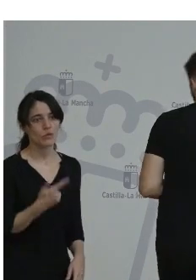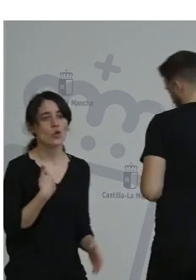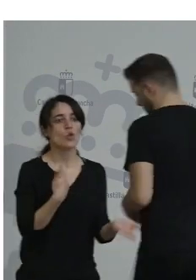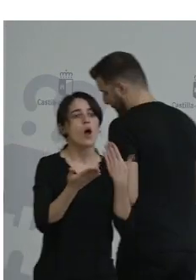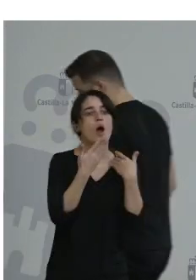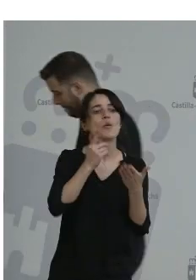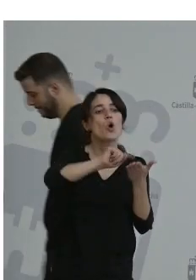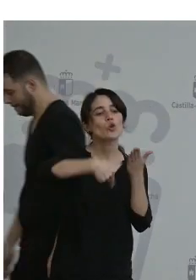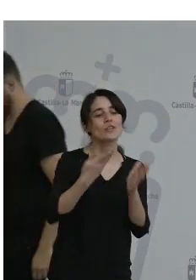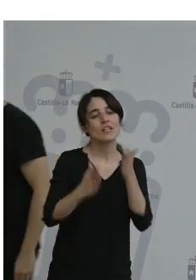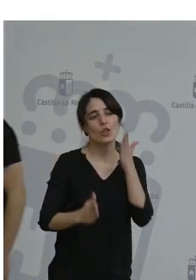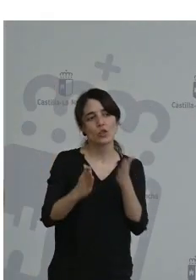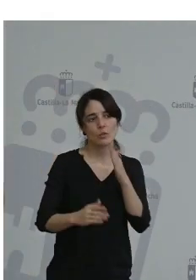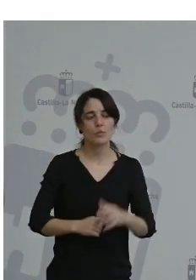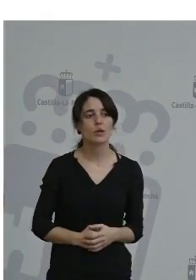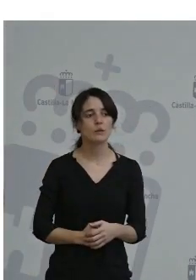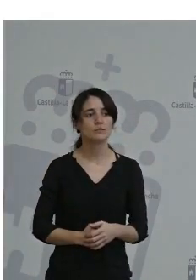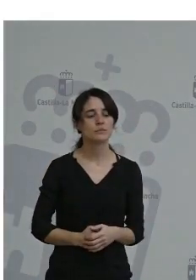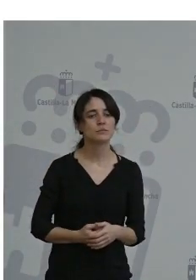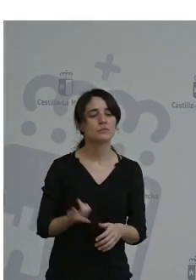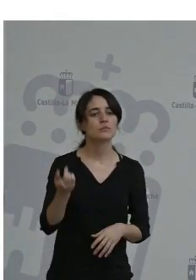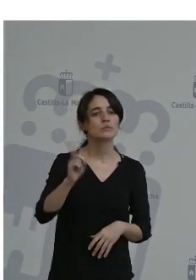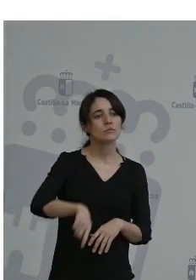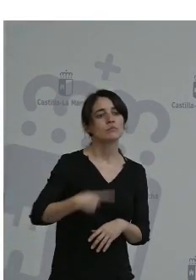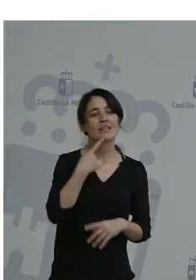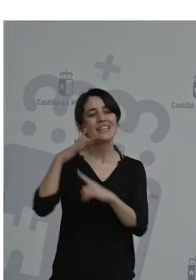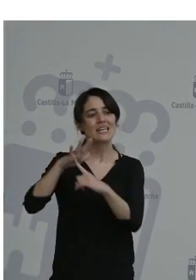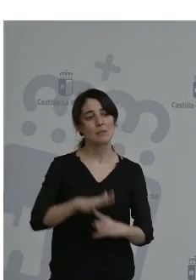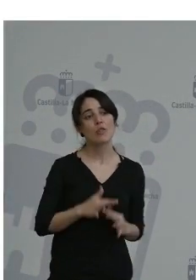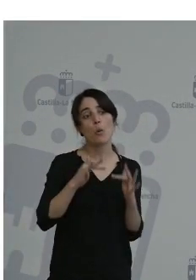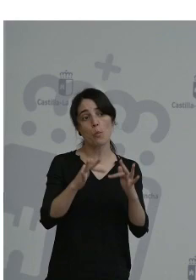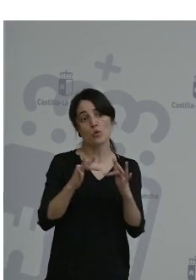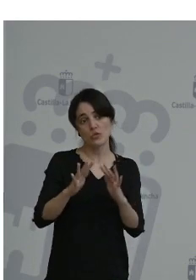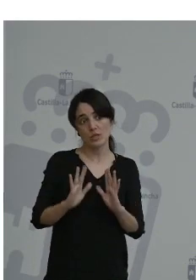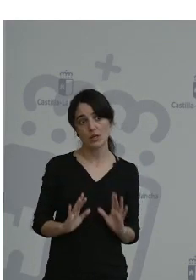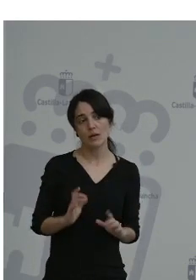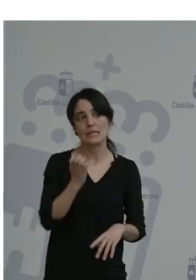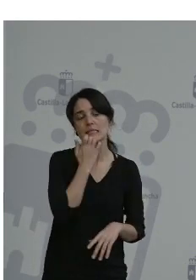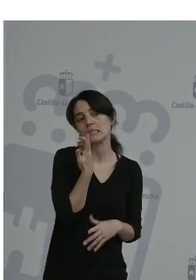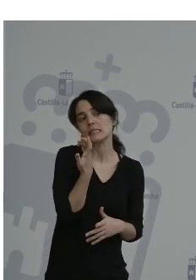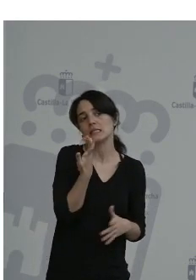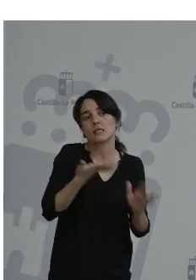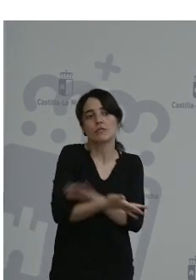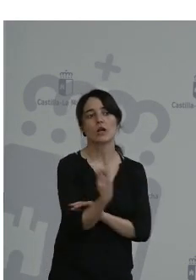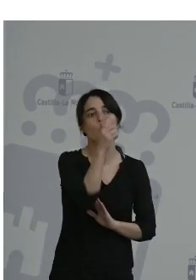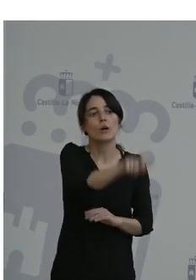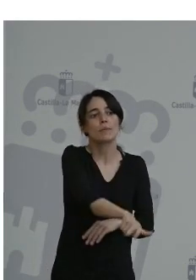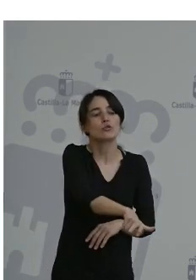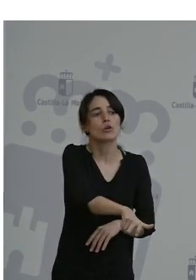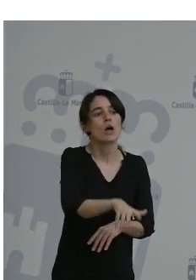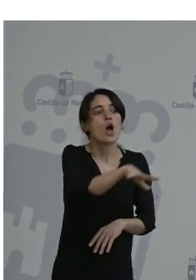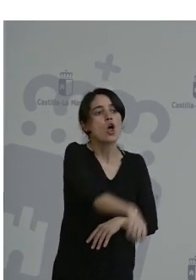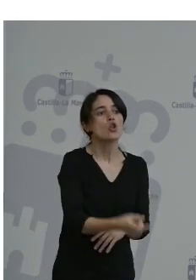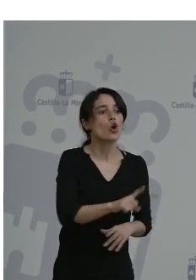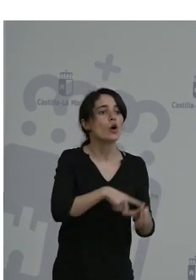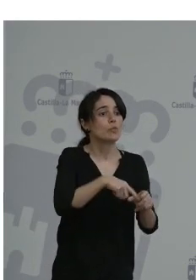y también estamos aplicando una discriminación positiva en cuanto a que si una persona no coge el puesto que se